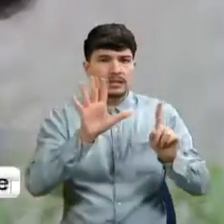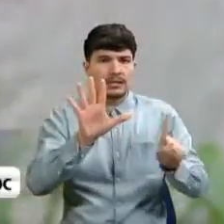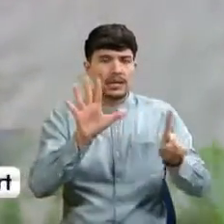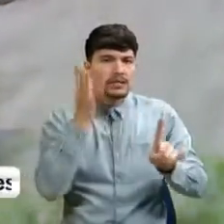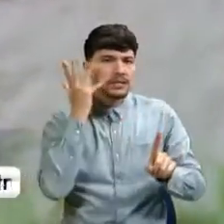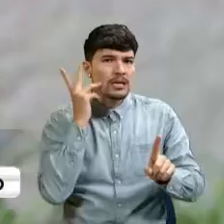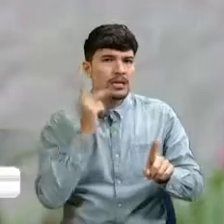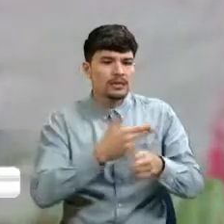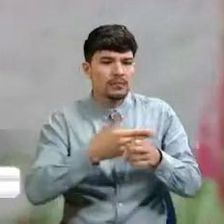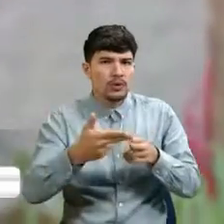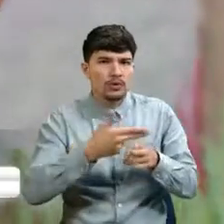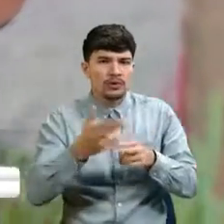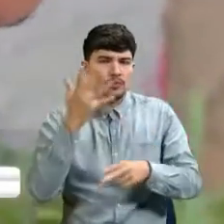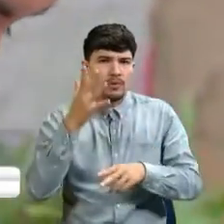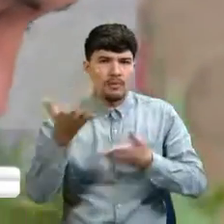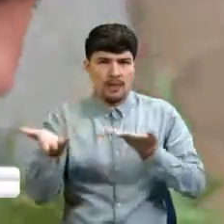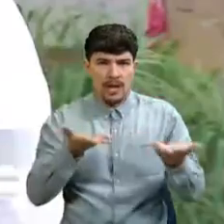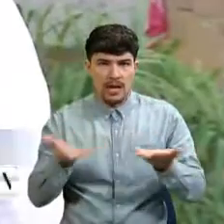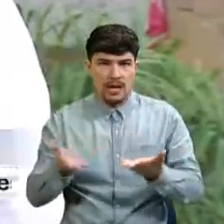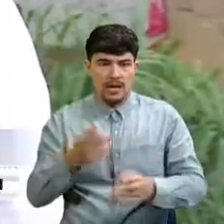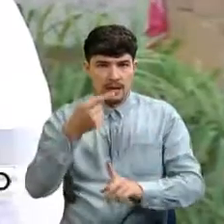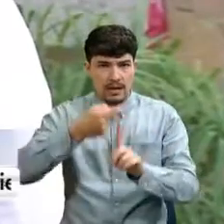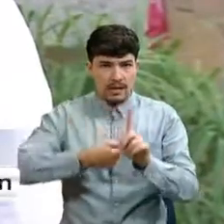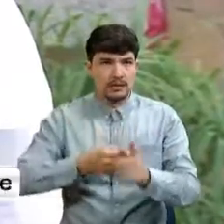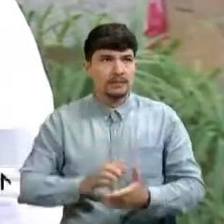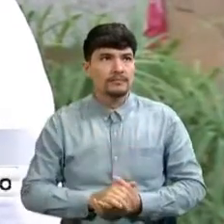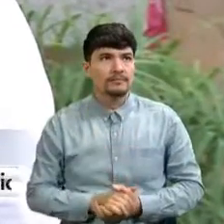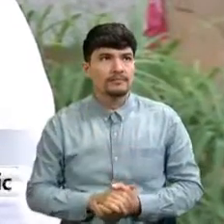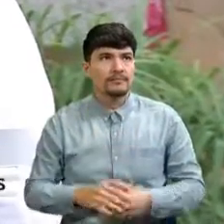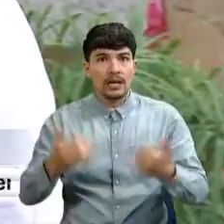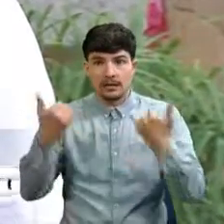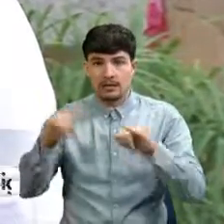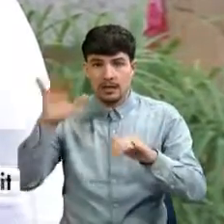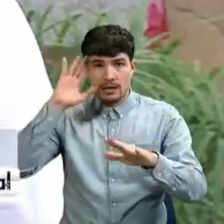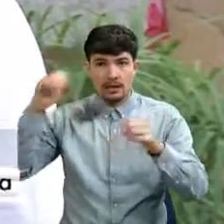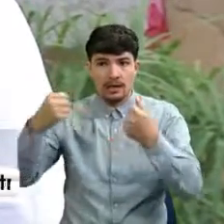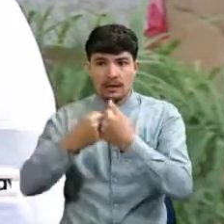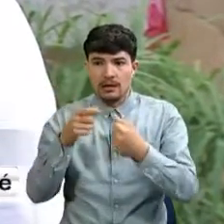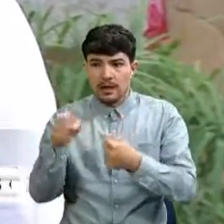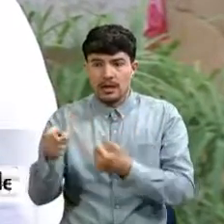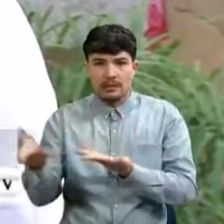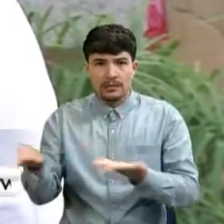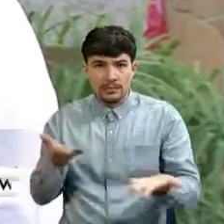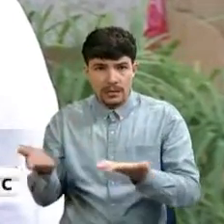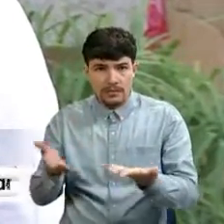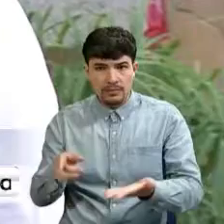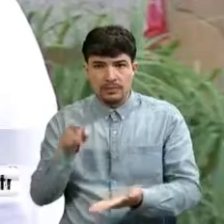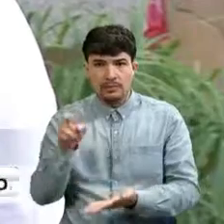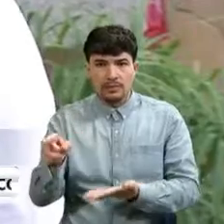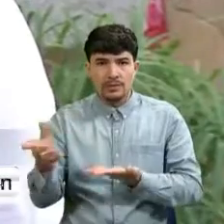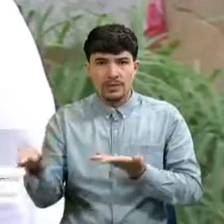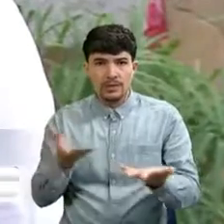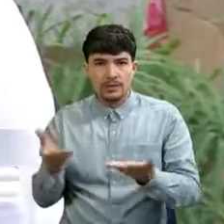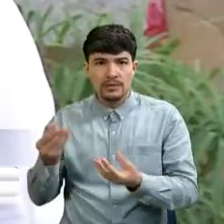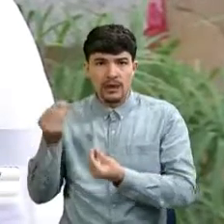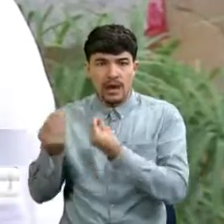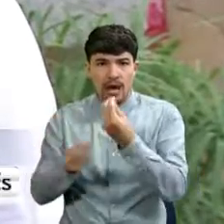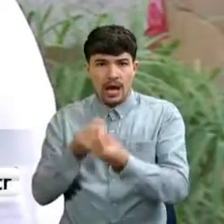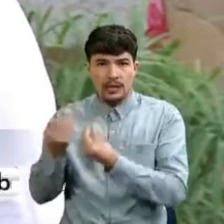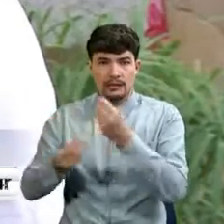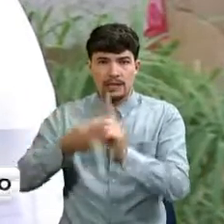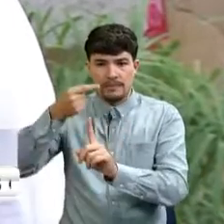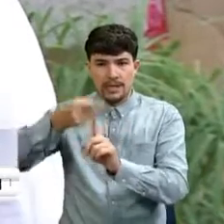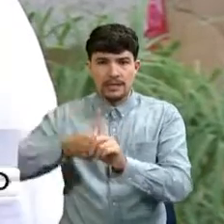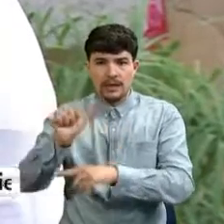hábiles del mes siguiente a la prestación del mismo está pactado contractualmente que ellos prestan el servicio haciendo referencia al mes de